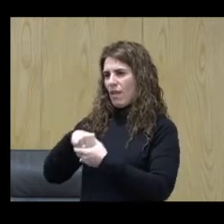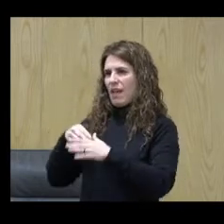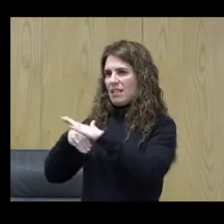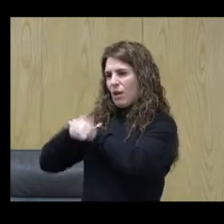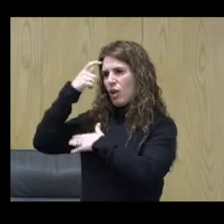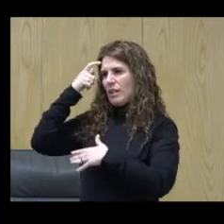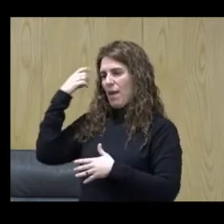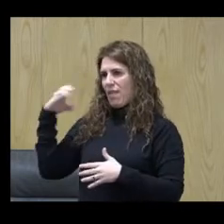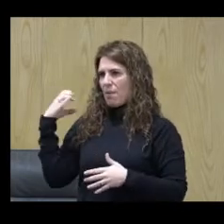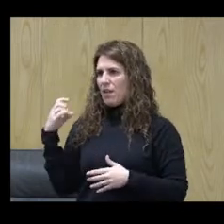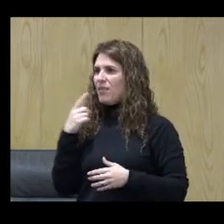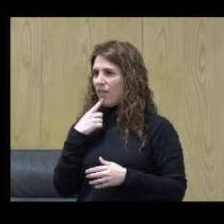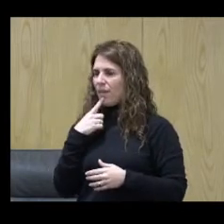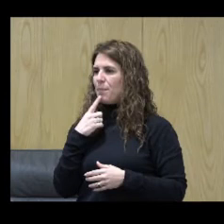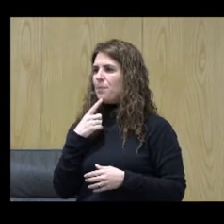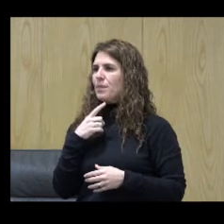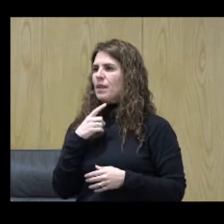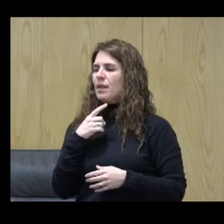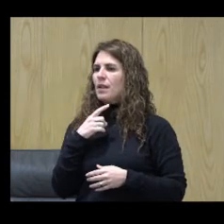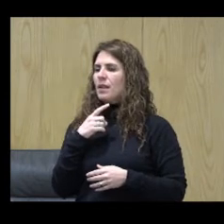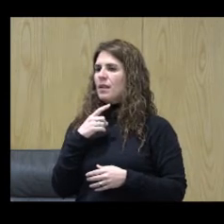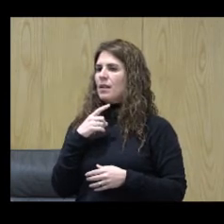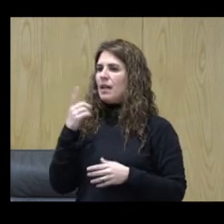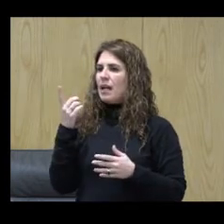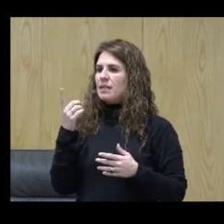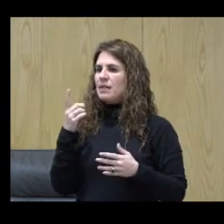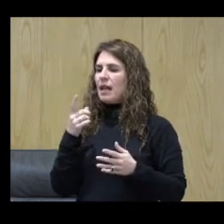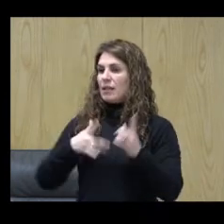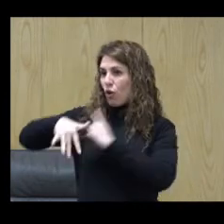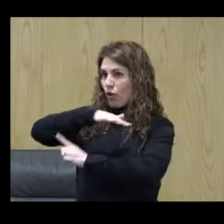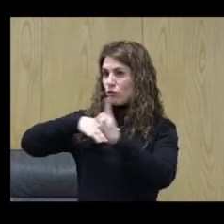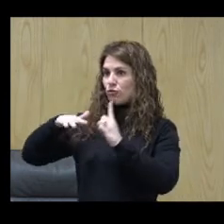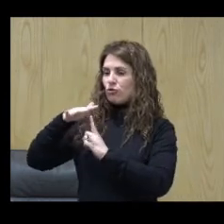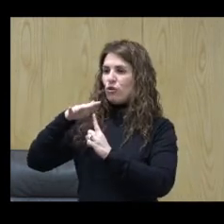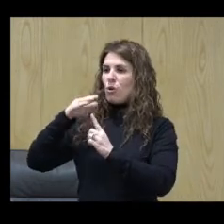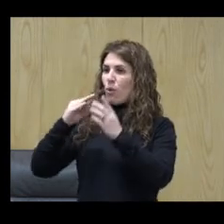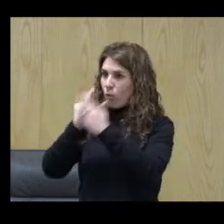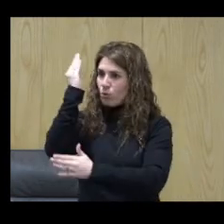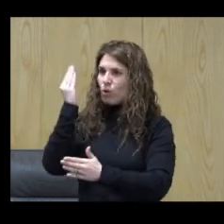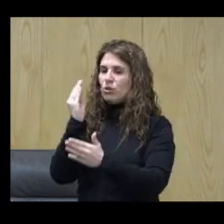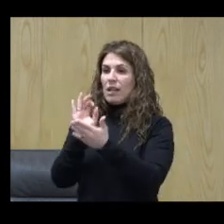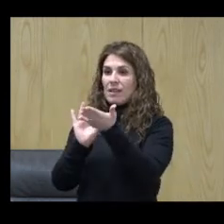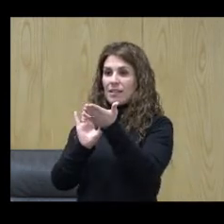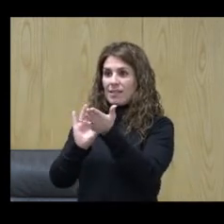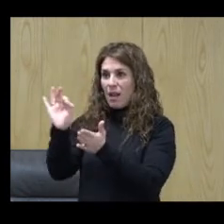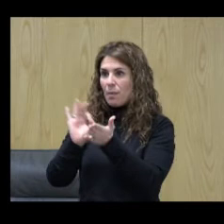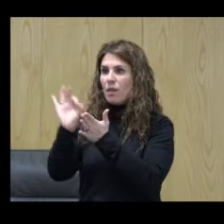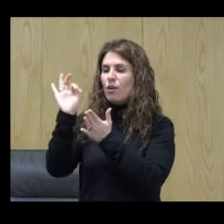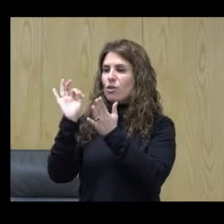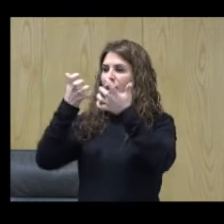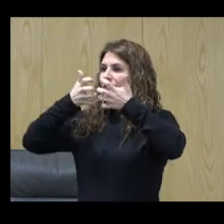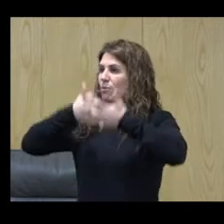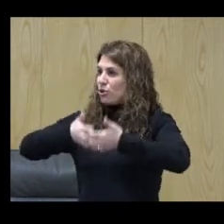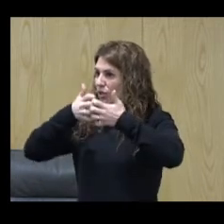que viene a decir que es la cualidad de los entornos, de los productos, de los servicios, de los